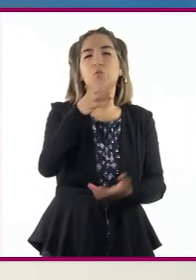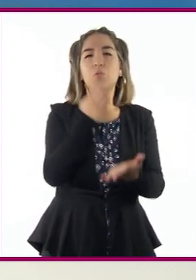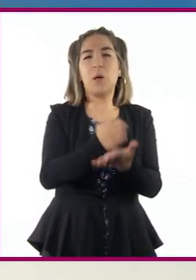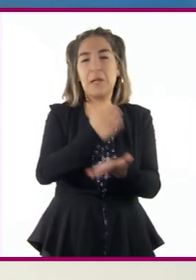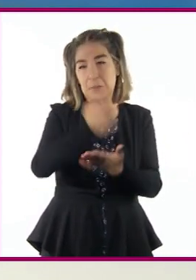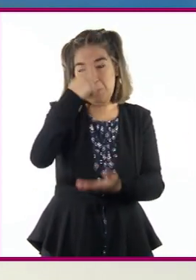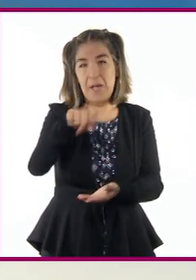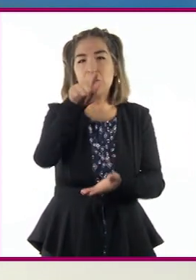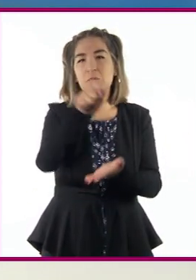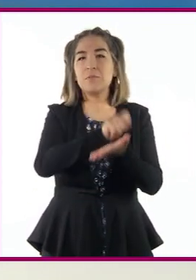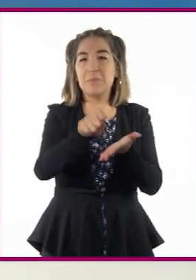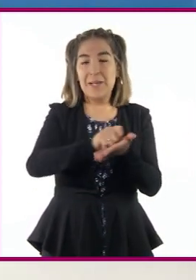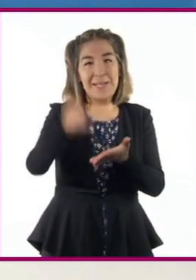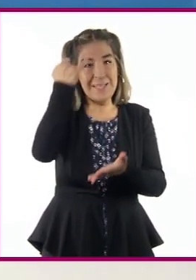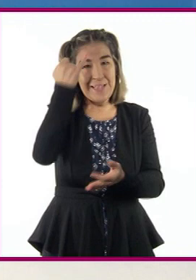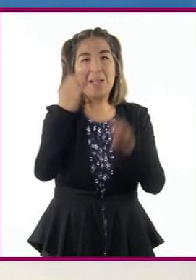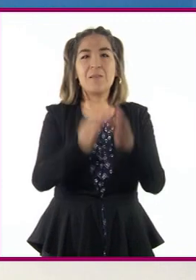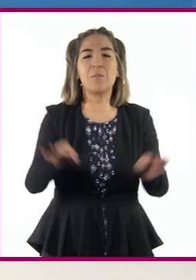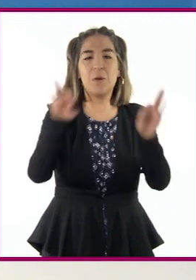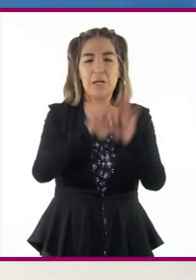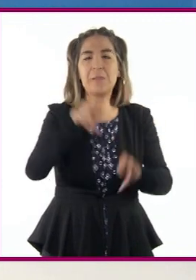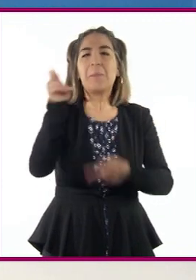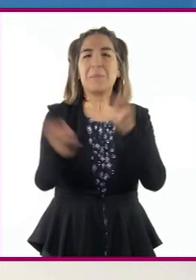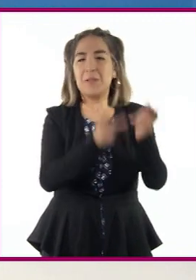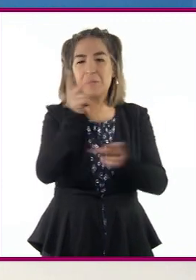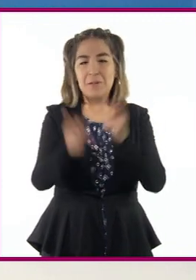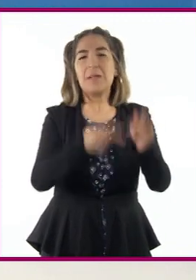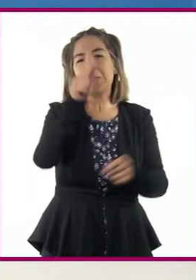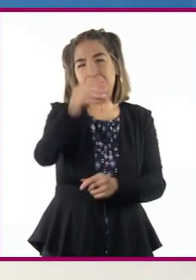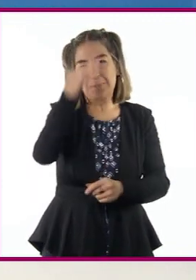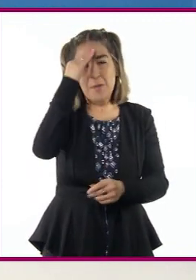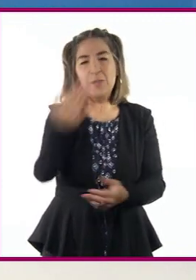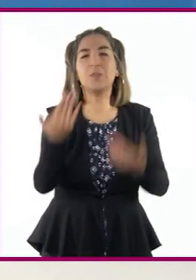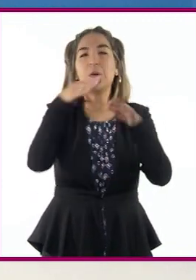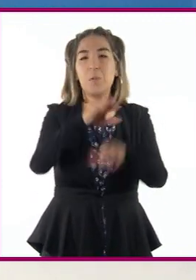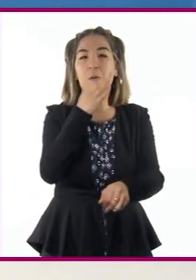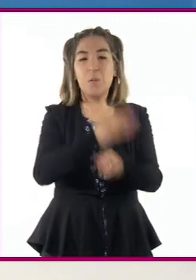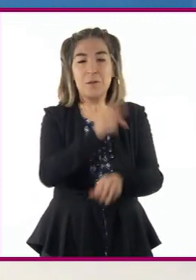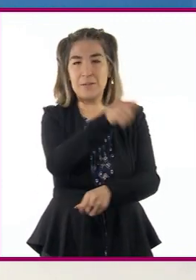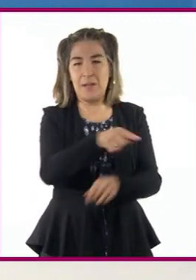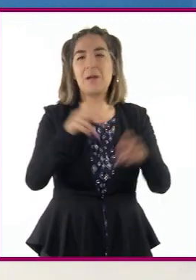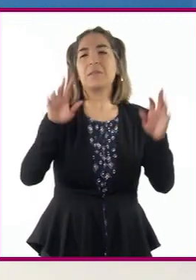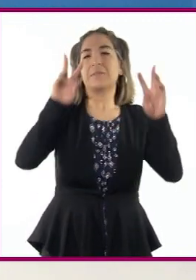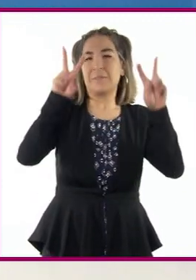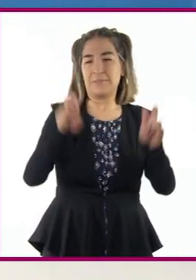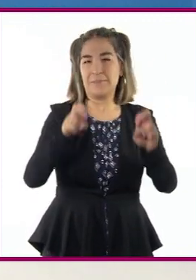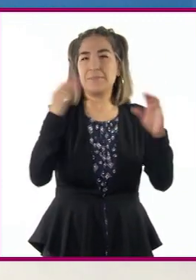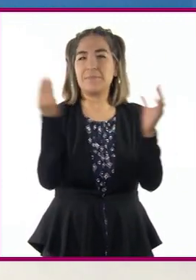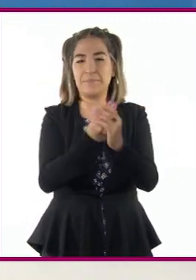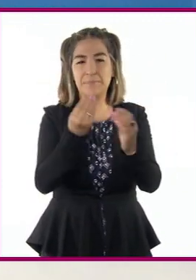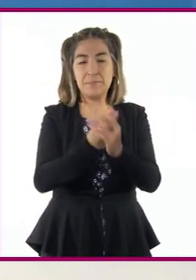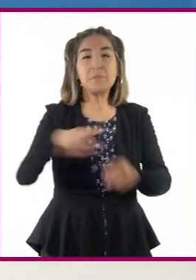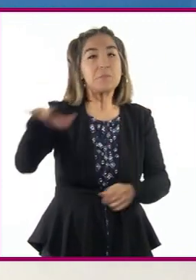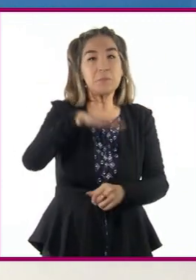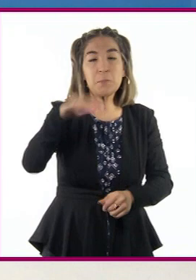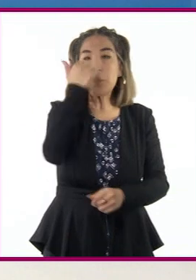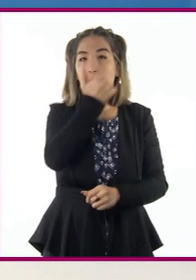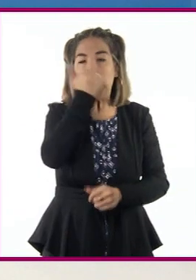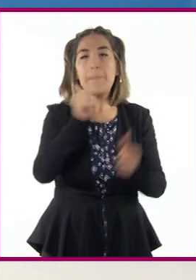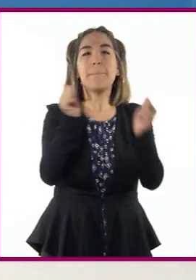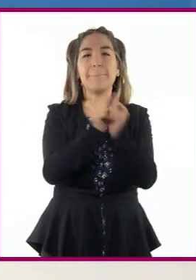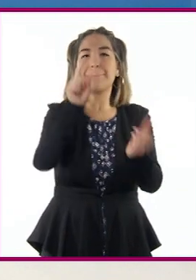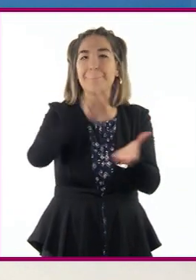que anoten las ideas principales, preguntas y reflexiones que surjan en esta sesión. A las alumnas y alumnos